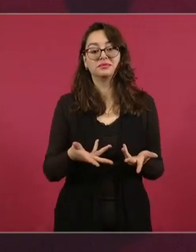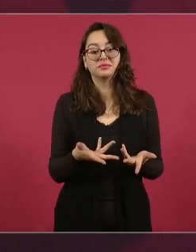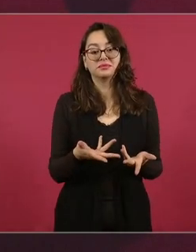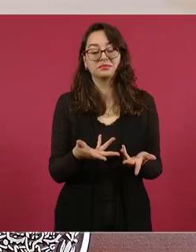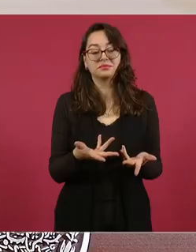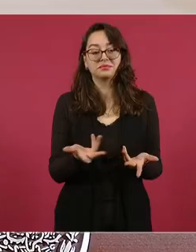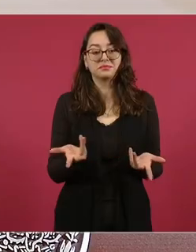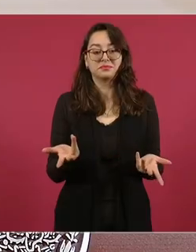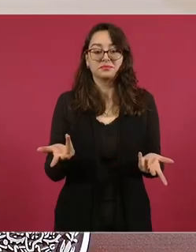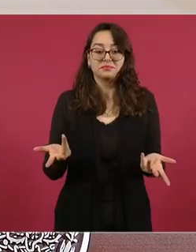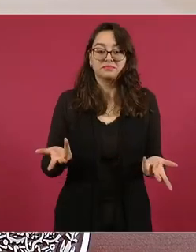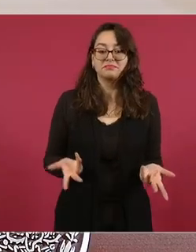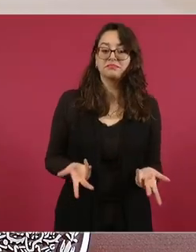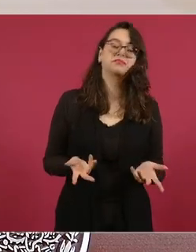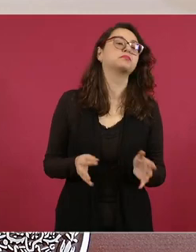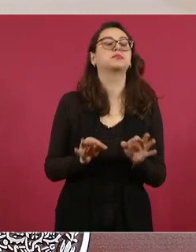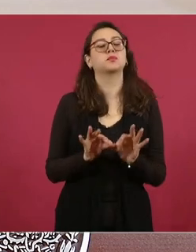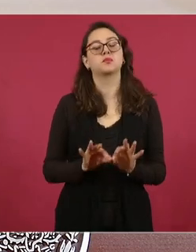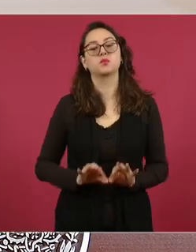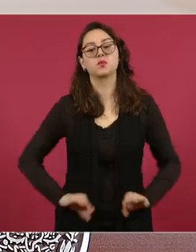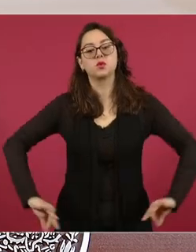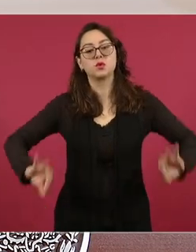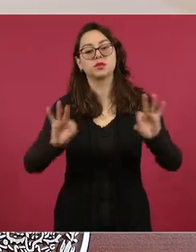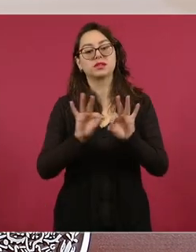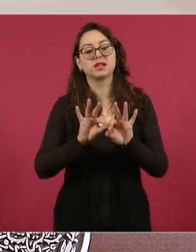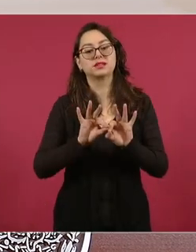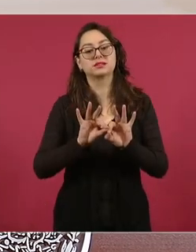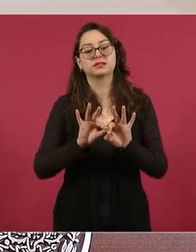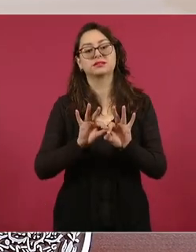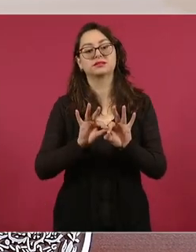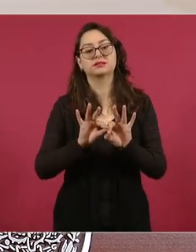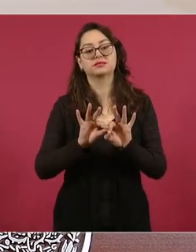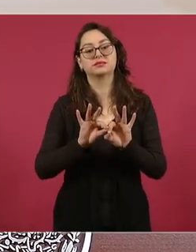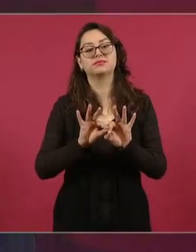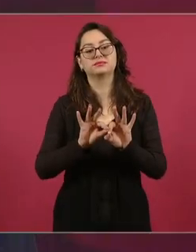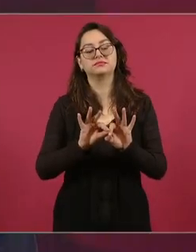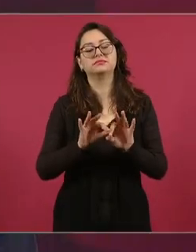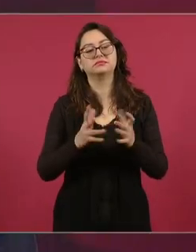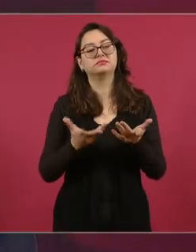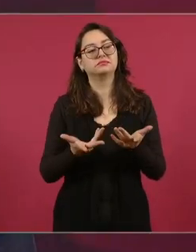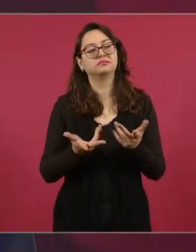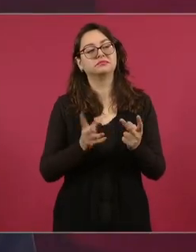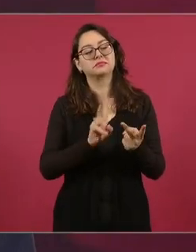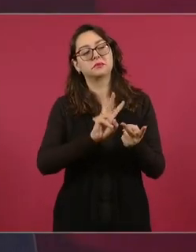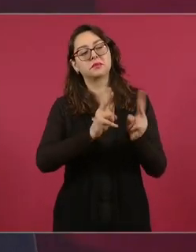indispensable la buena vecindad.